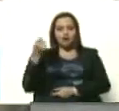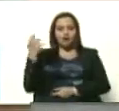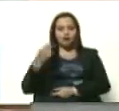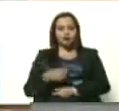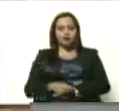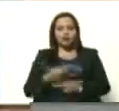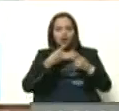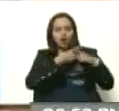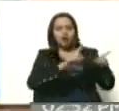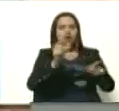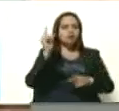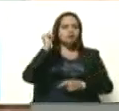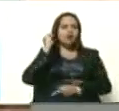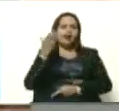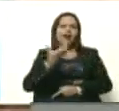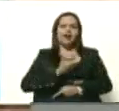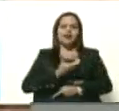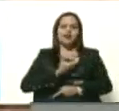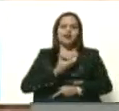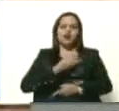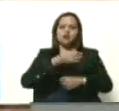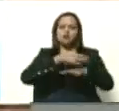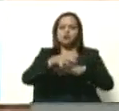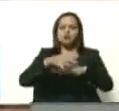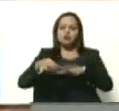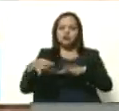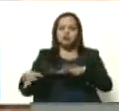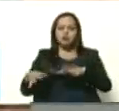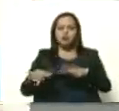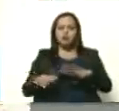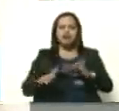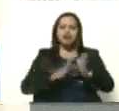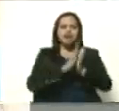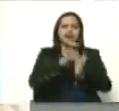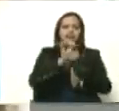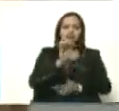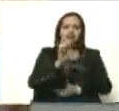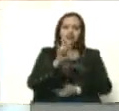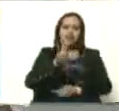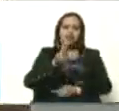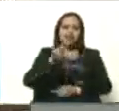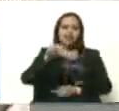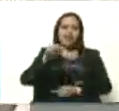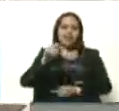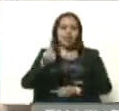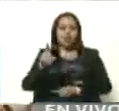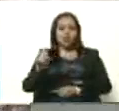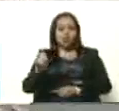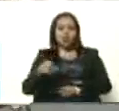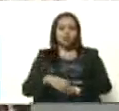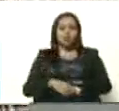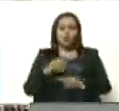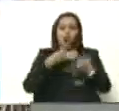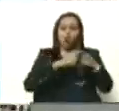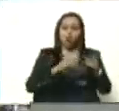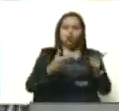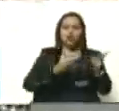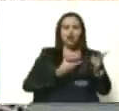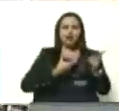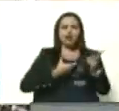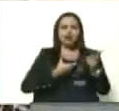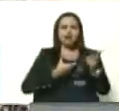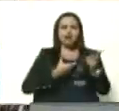Ofelia Padrón, alcaldesa del municipio San Fernando. José Franco, alcalde del municipio Viruaca. Daniel Nieves,